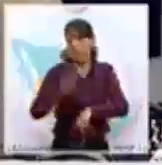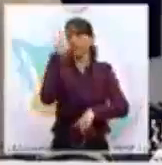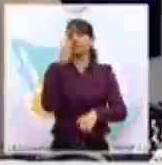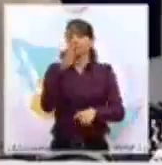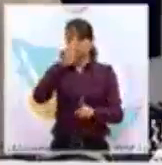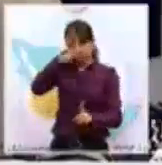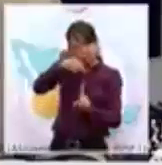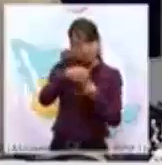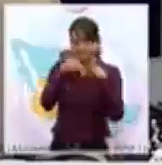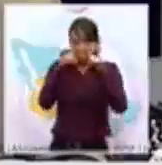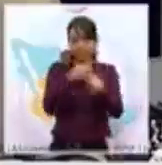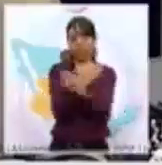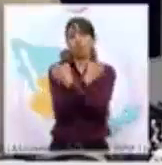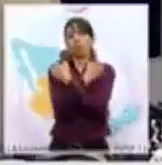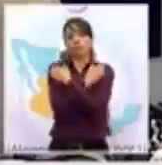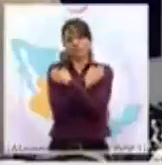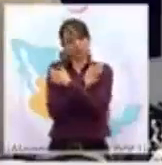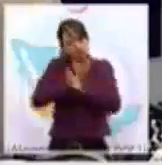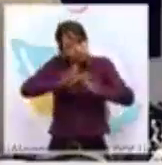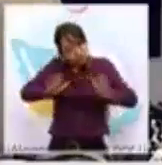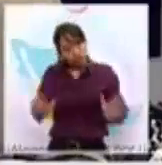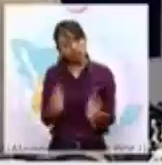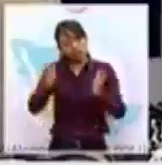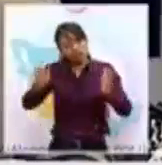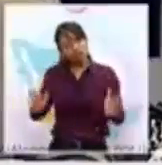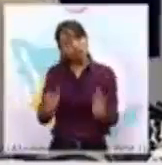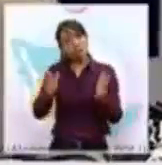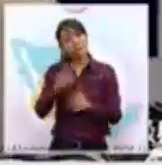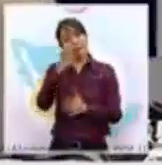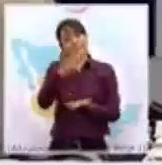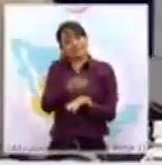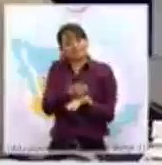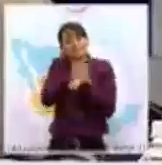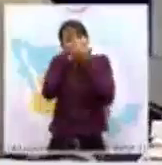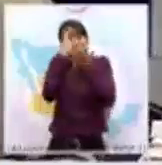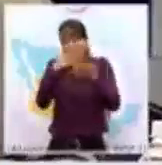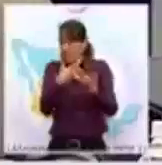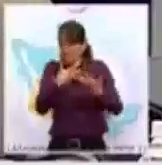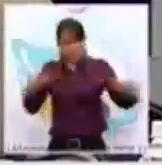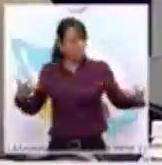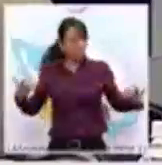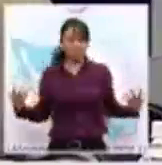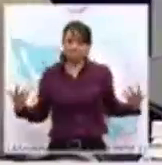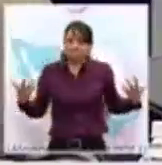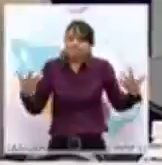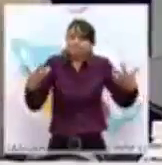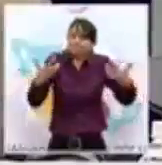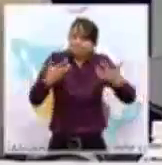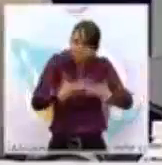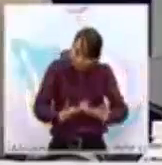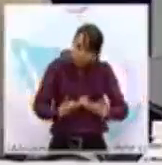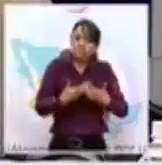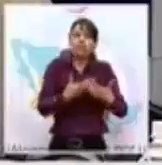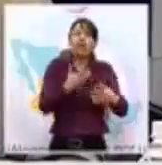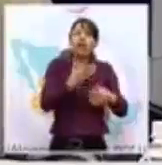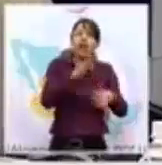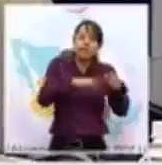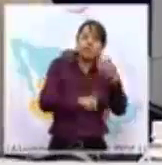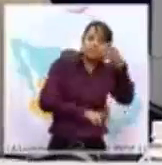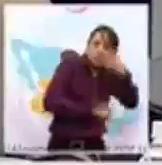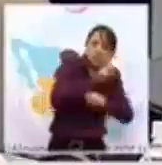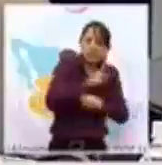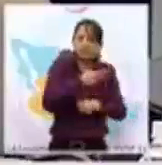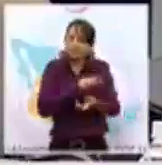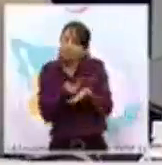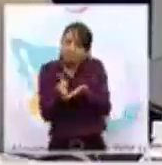permitió, yo diría precisamente, ir cerrando brechas sociales, ir resolviendo problemas de pobreza y ir